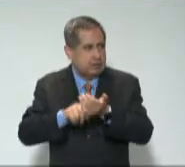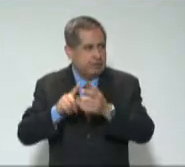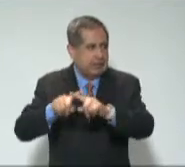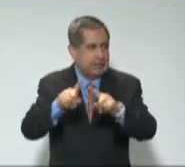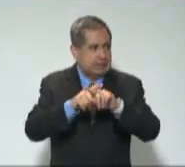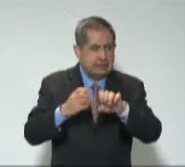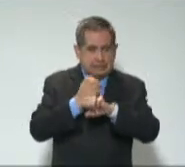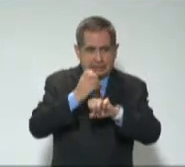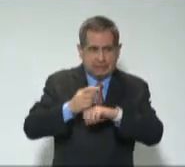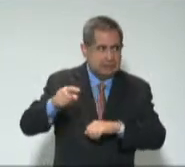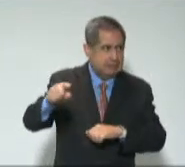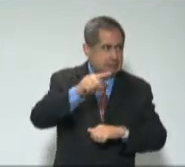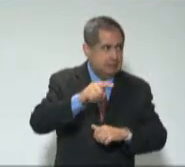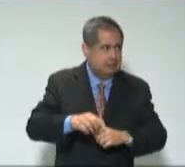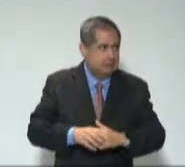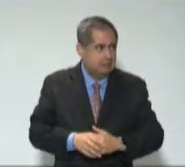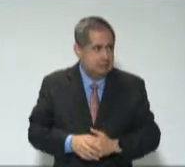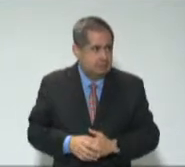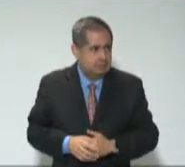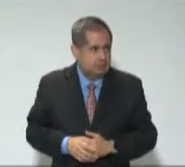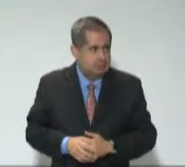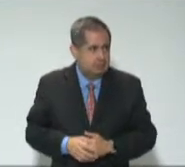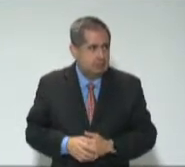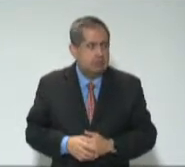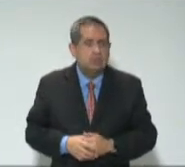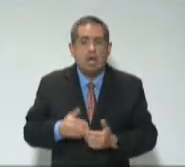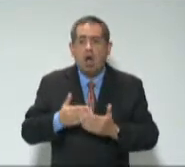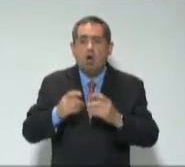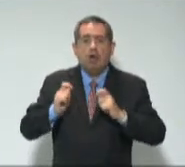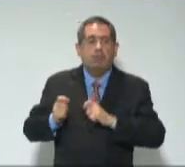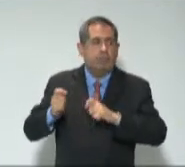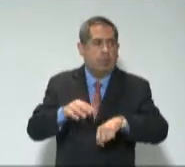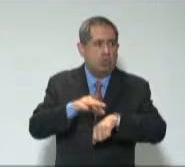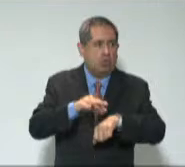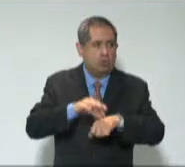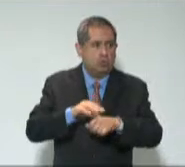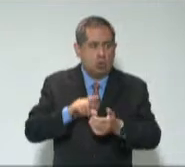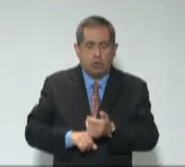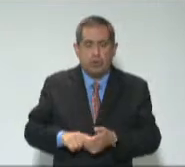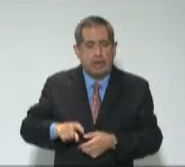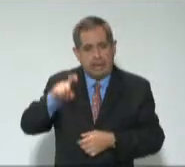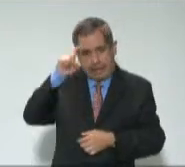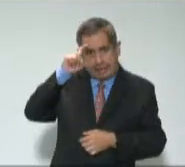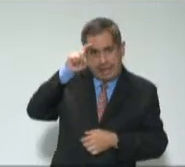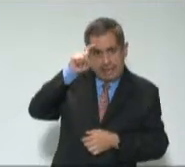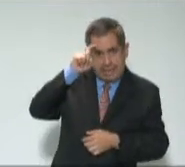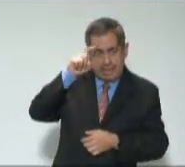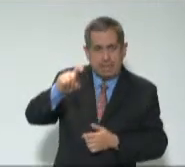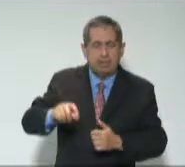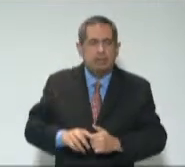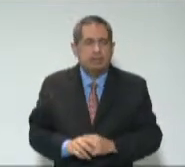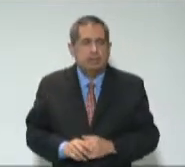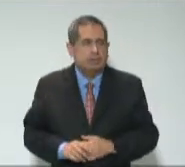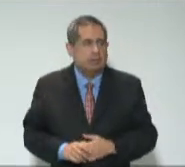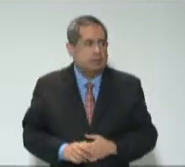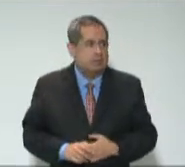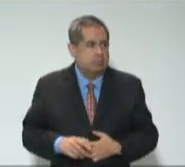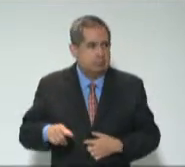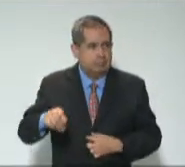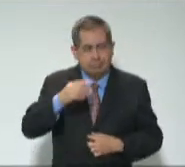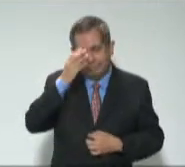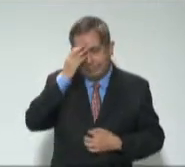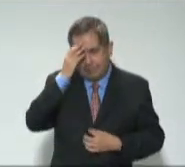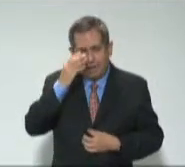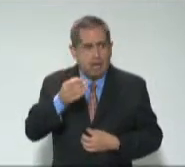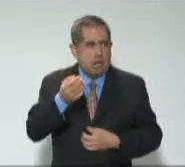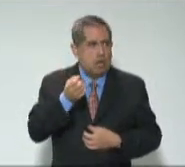estados bien pues nos toca toca el turno al doctor Hugo López gatel Ramírez Pues todo el mundo lo conocemos es